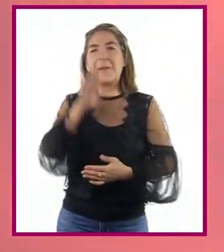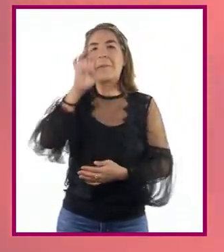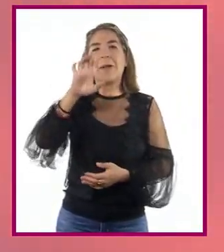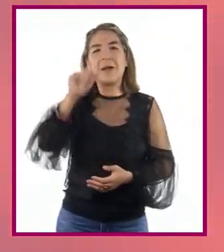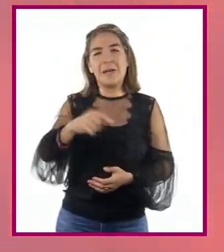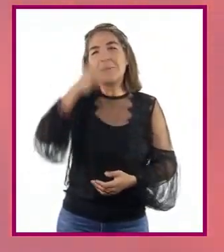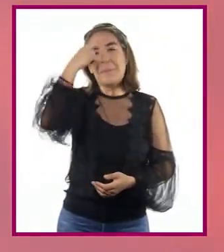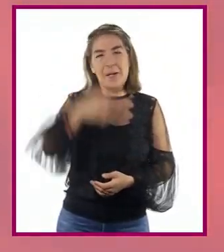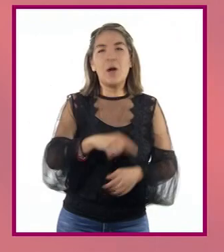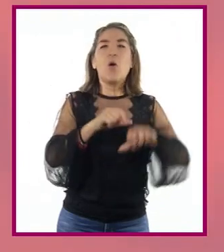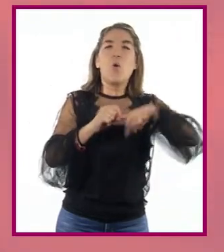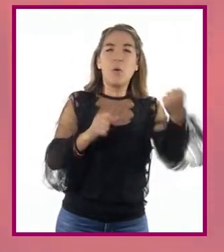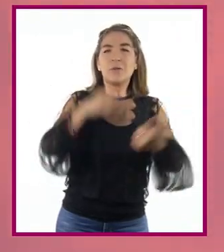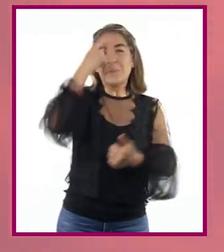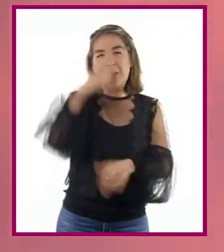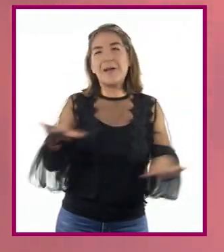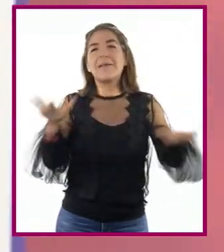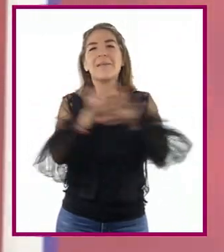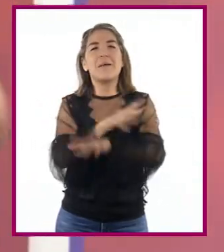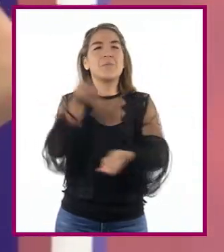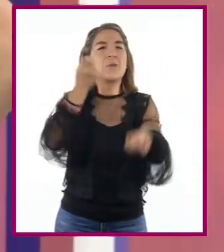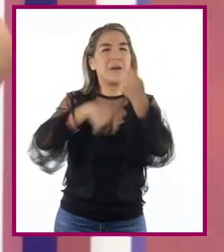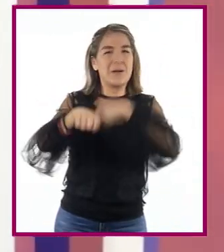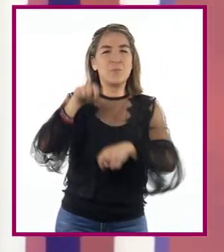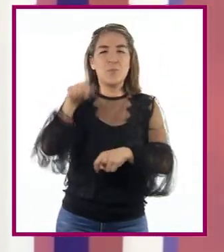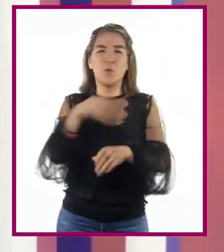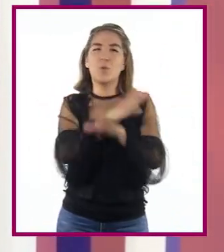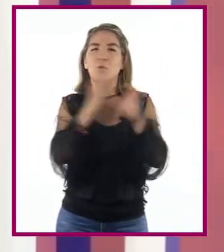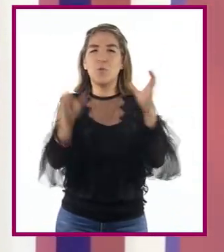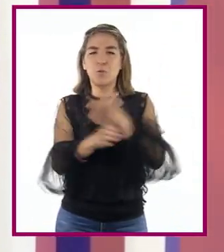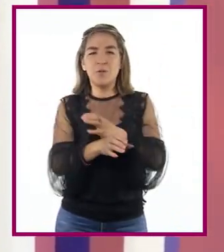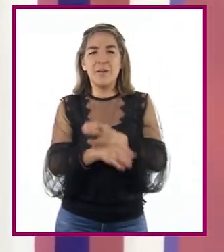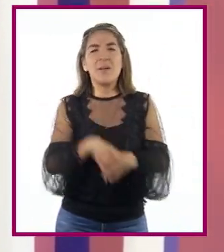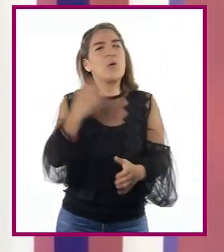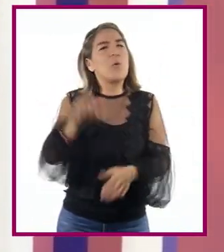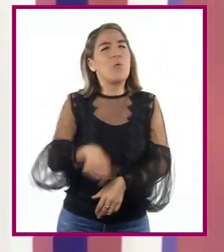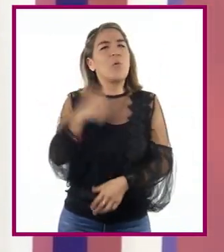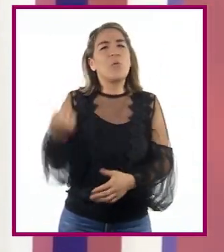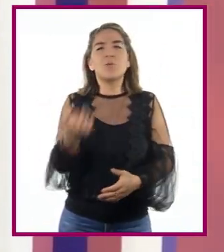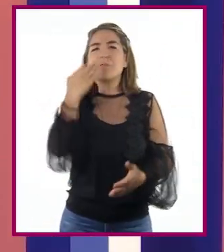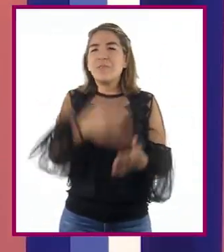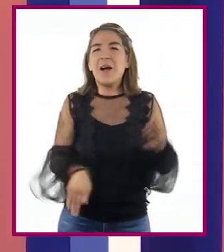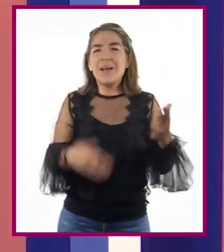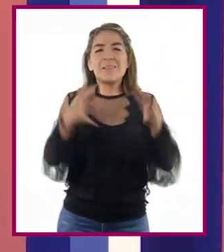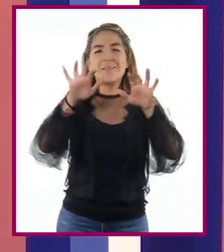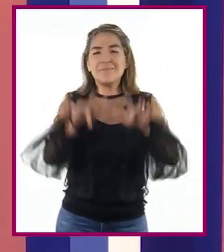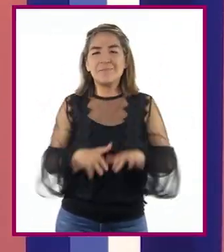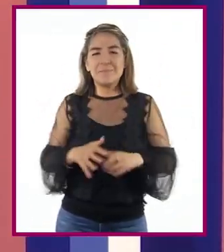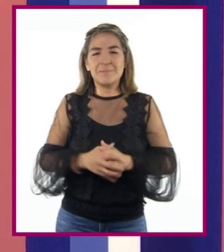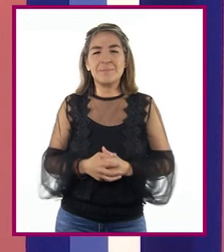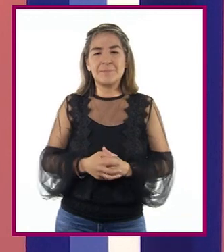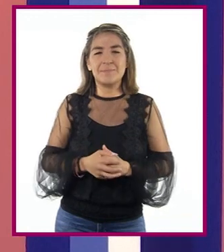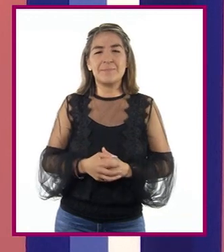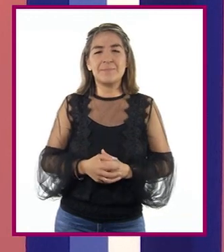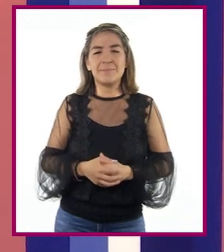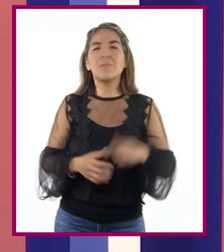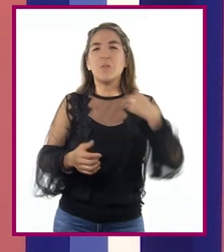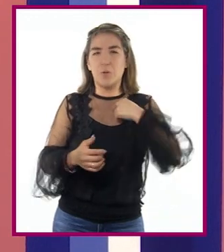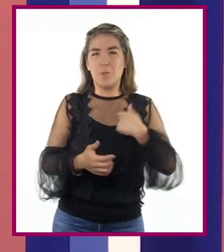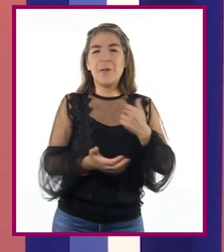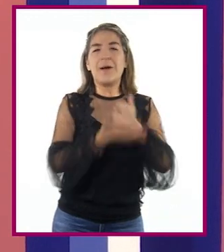para solicitar un cambio o devolución. ¿Qué otra podríamos redactar? A ver, te